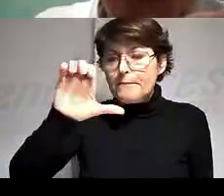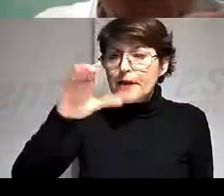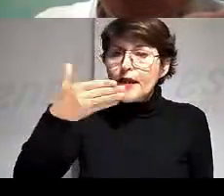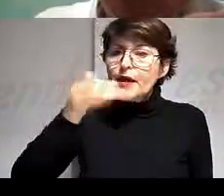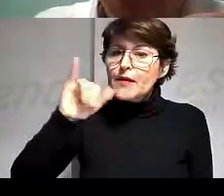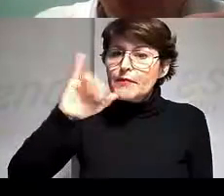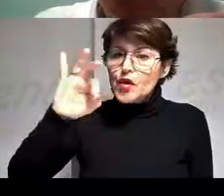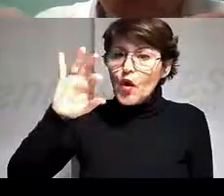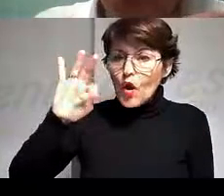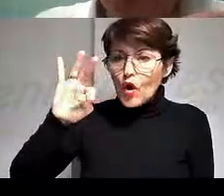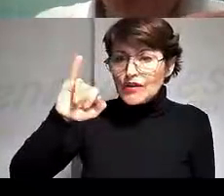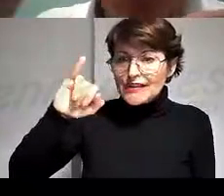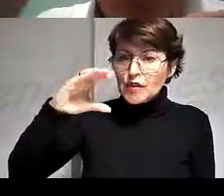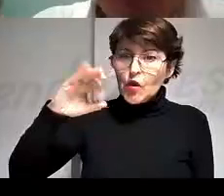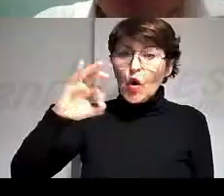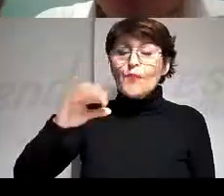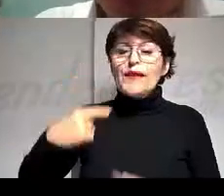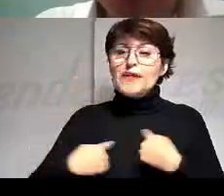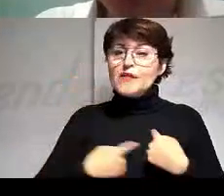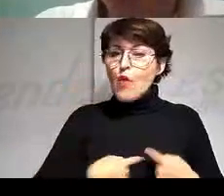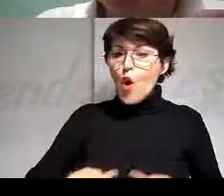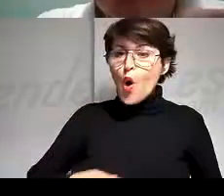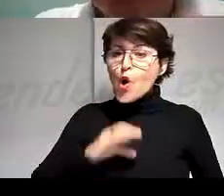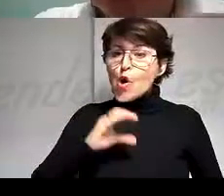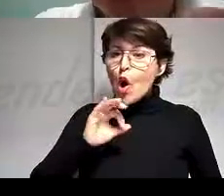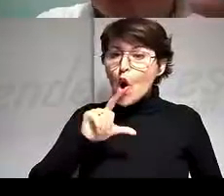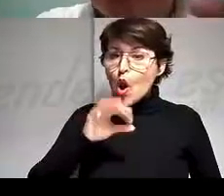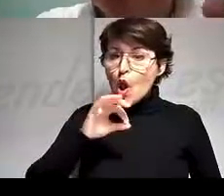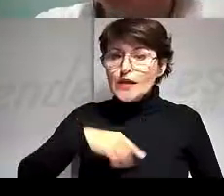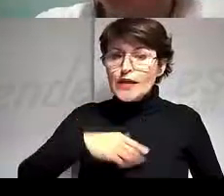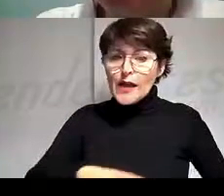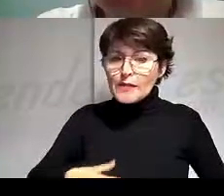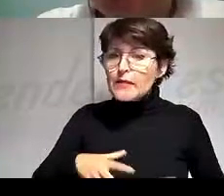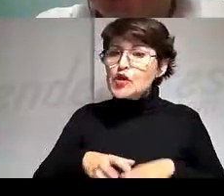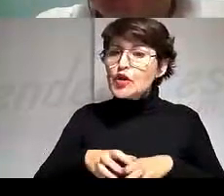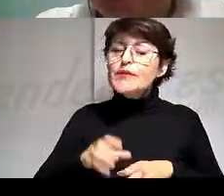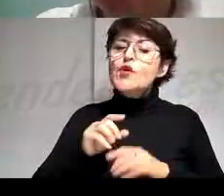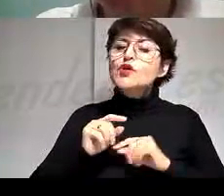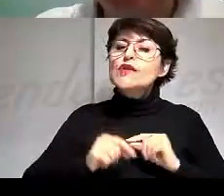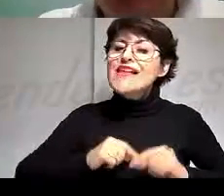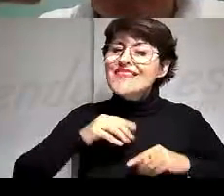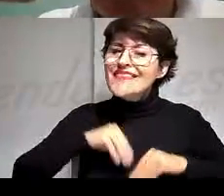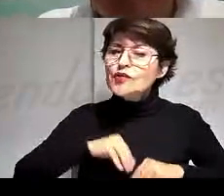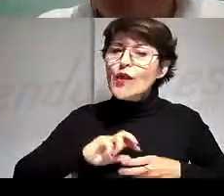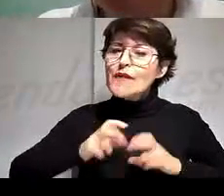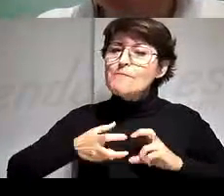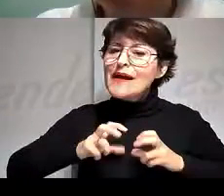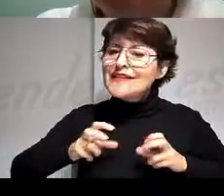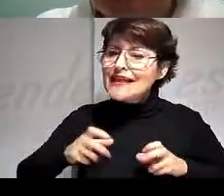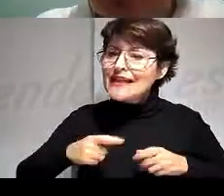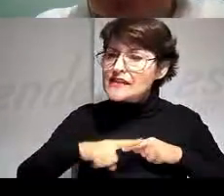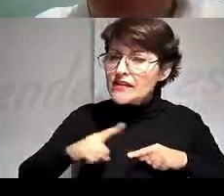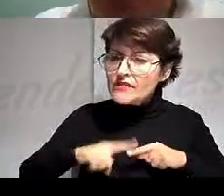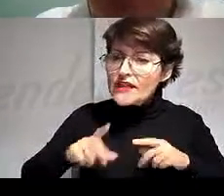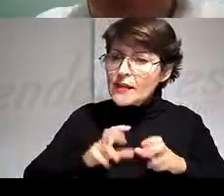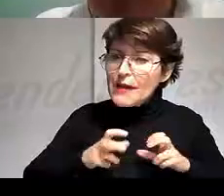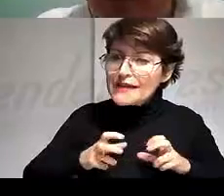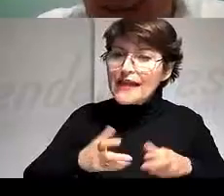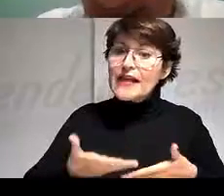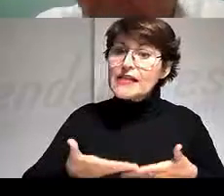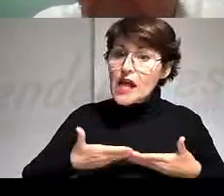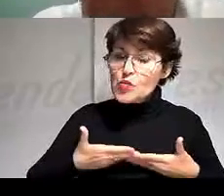final del colon, no es absorbido y las bacterias que hay allí lo utilizan, se alimentan, consiguen